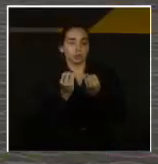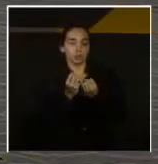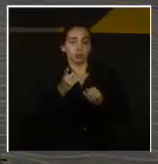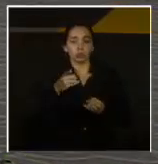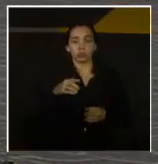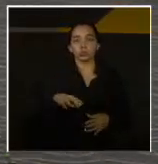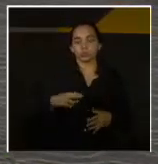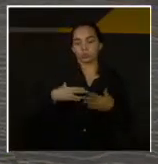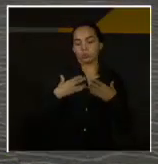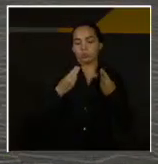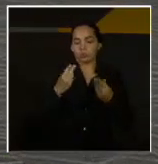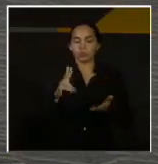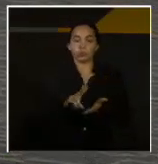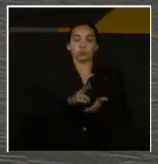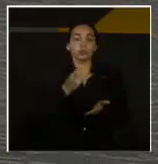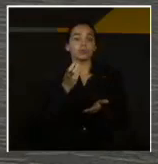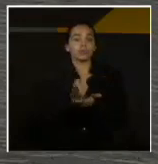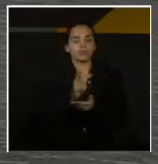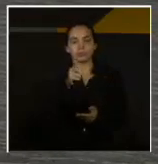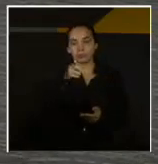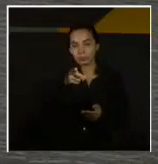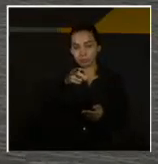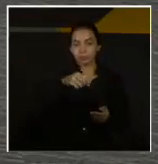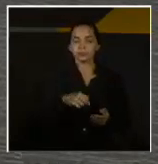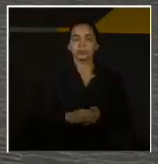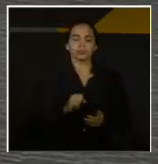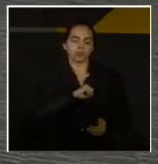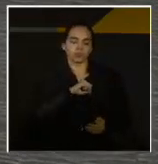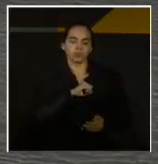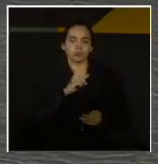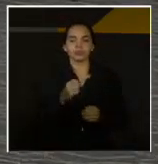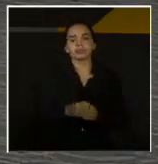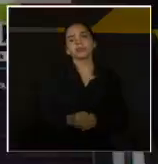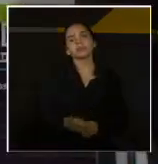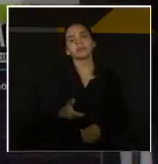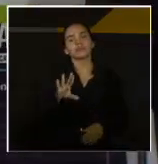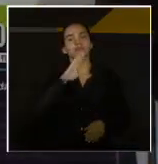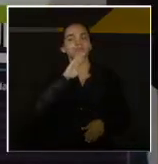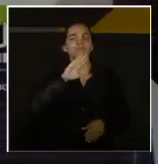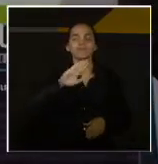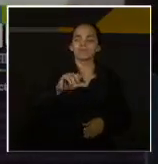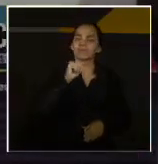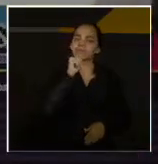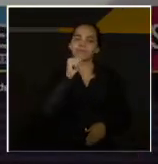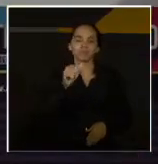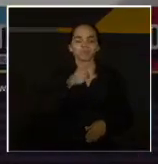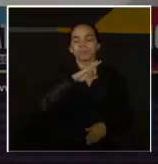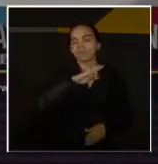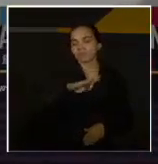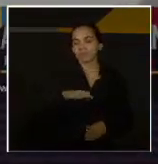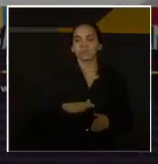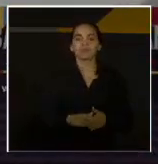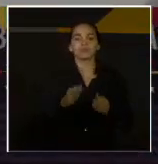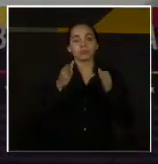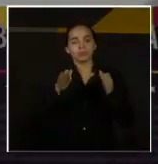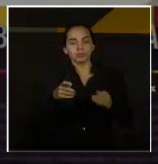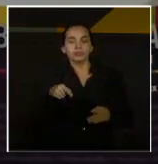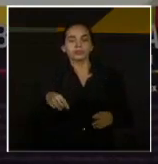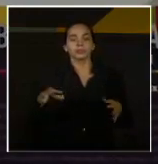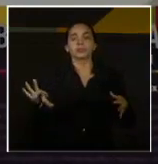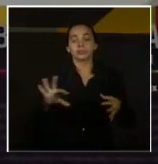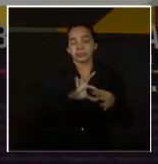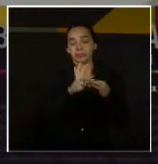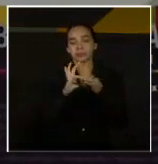nosotros voluntad para que esas instituciones se fortalezcan, sin eso no hay los elementos y no se podría consolidar esta gran